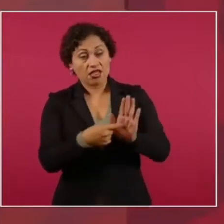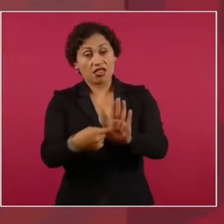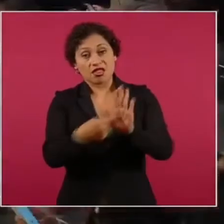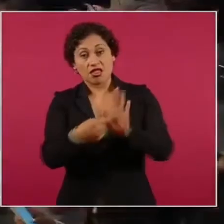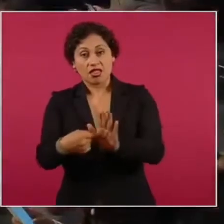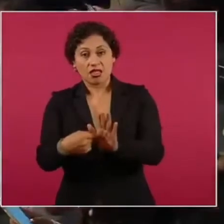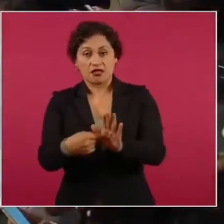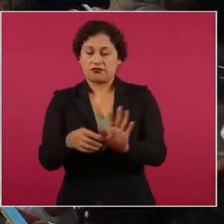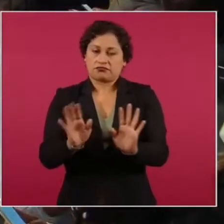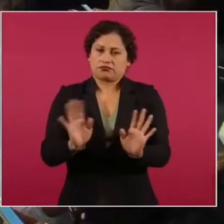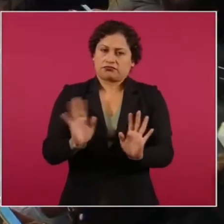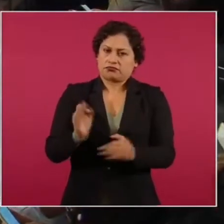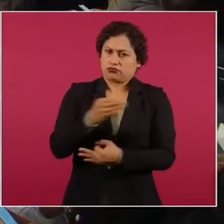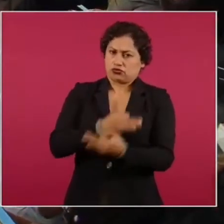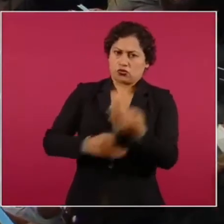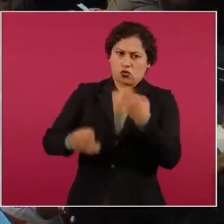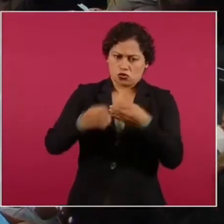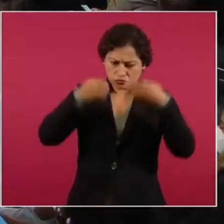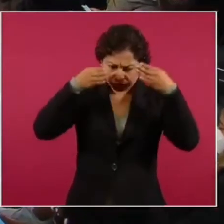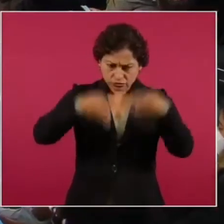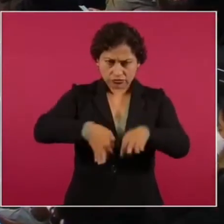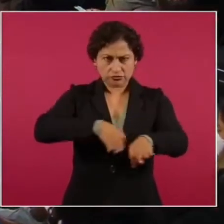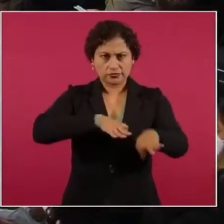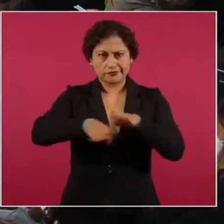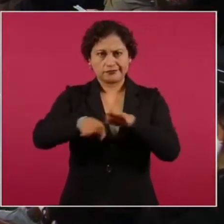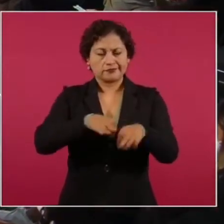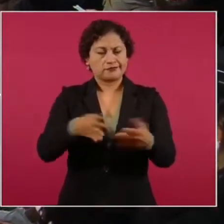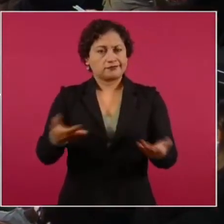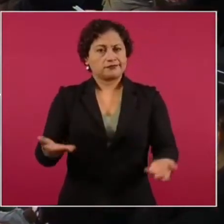que corresponde a todos, pero